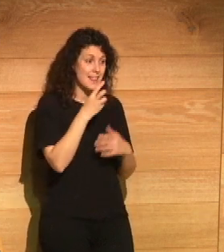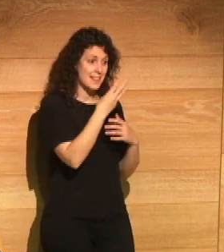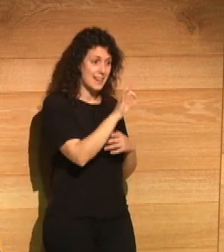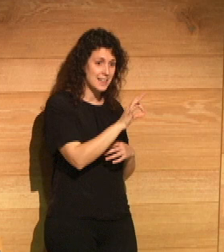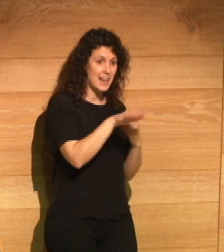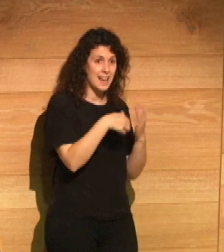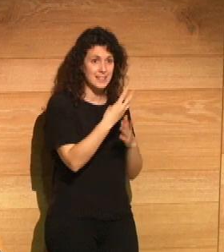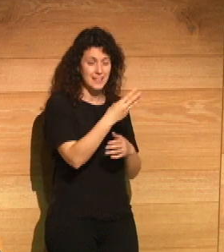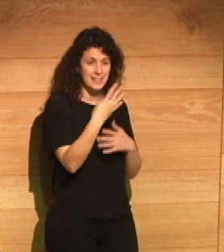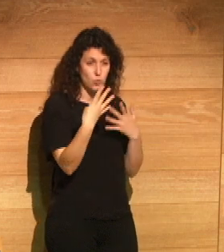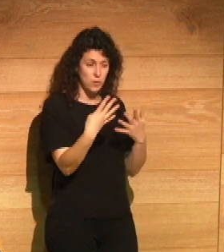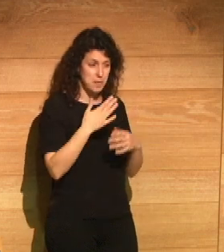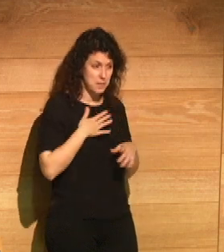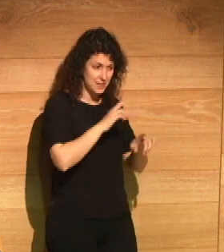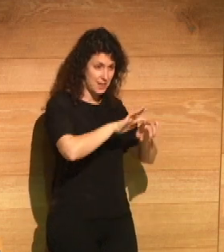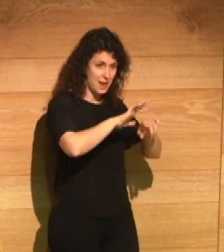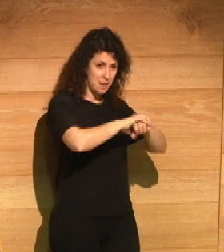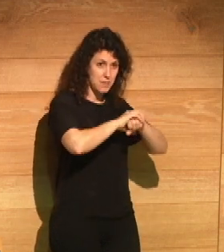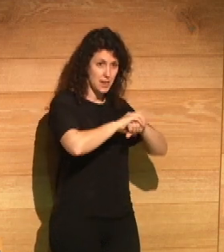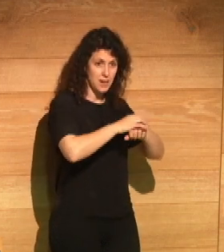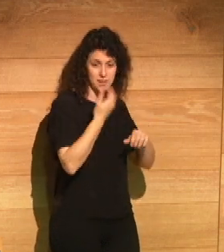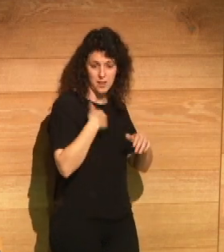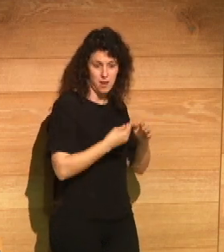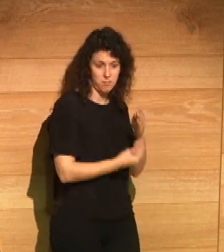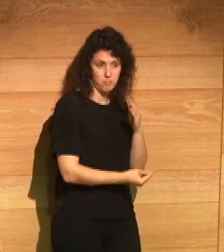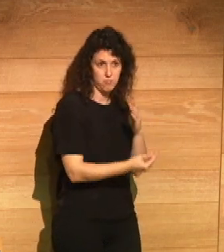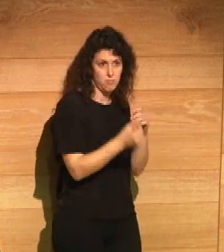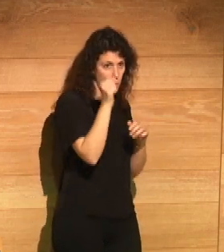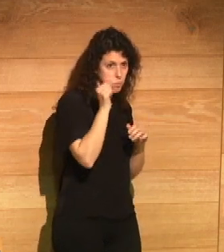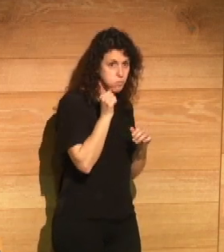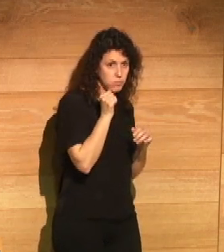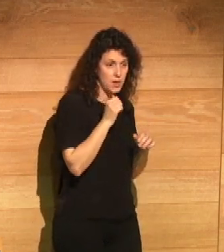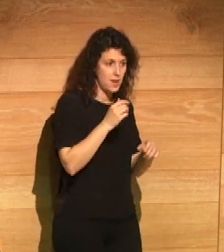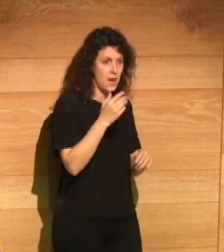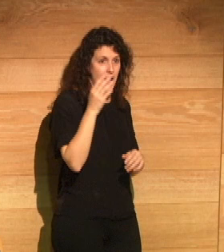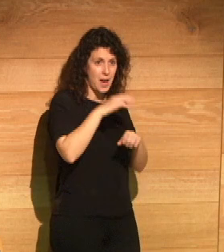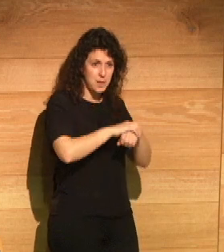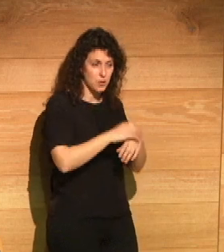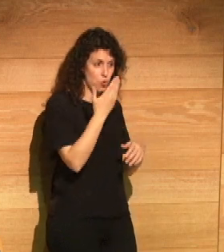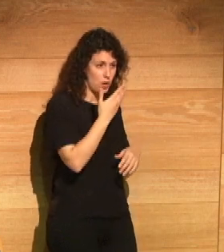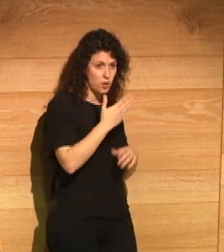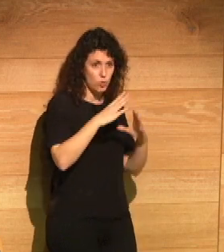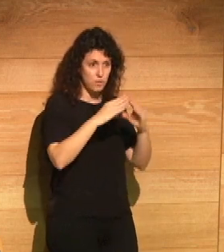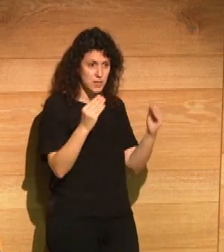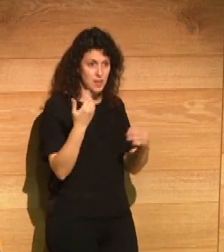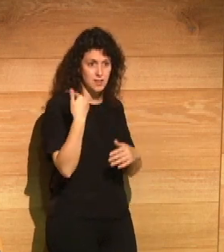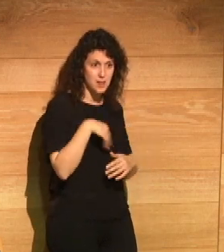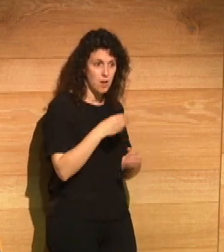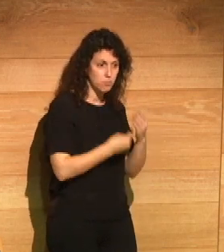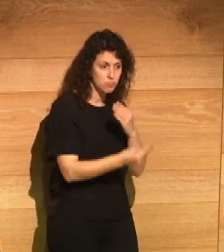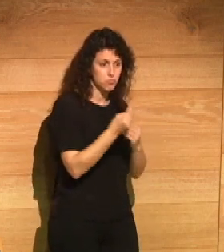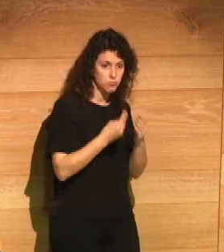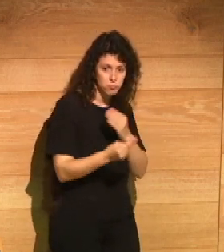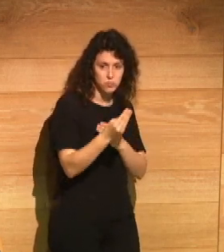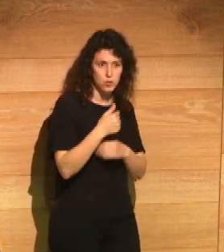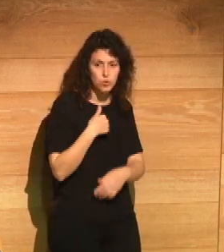era cuando mis amigas estaban reproduciéndose, mis amigas del colegio y mis amigas de la universidad, digamos, pues estaban teniendo hijos, yo no